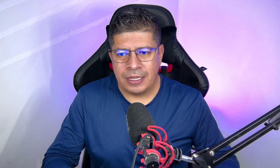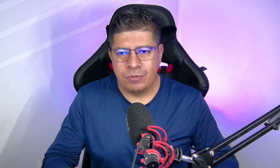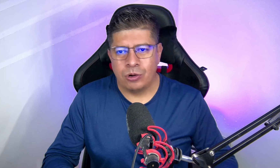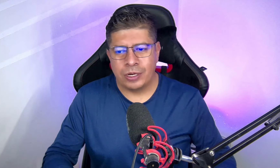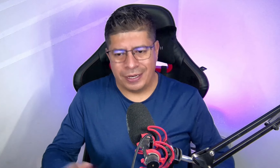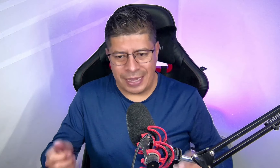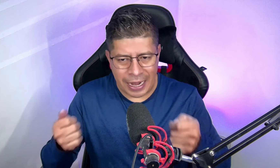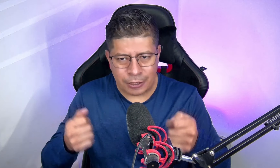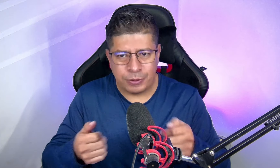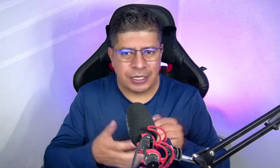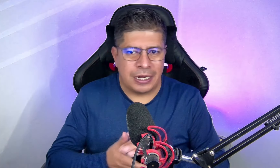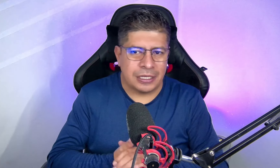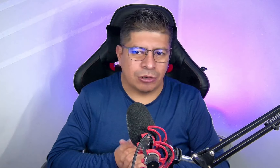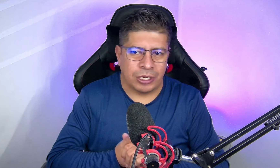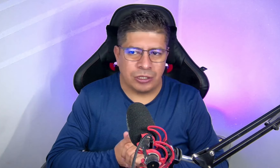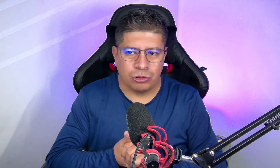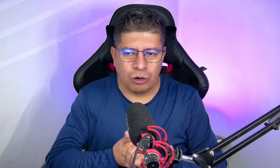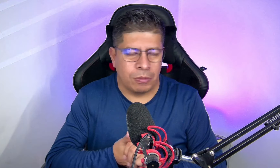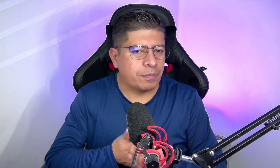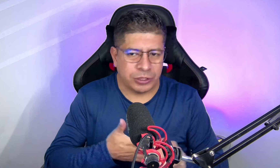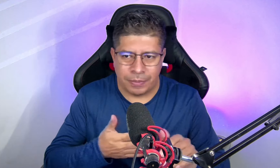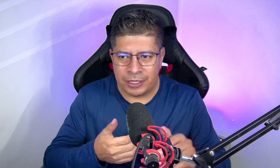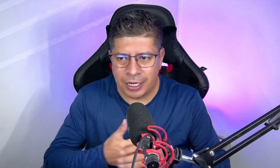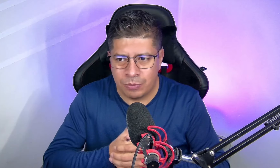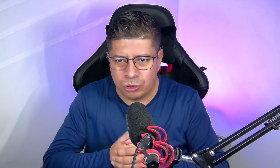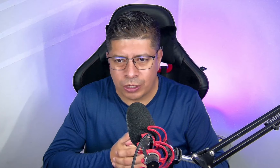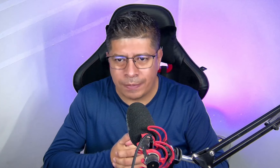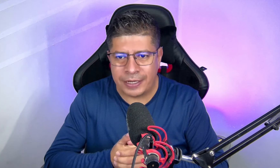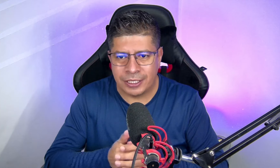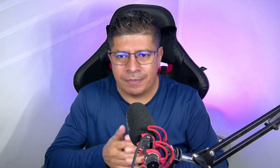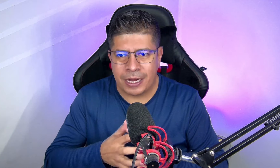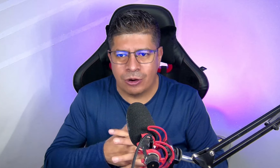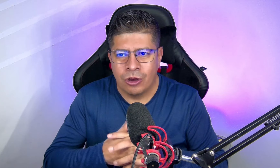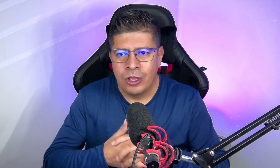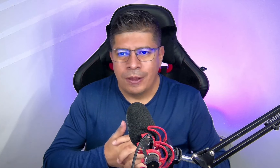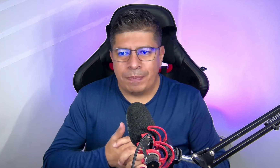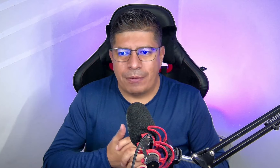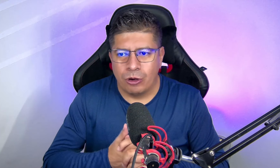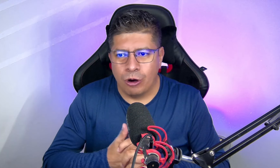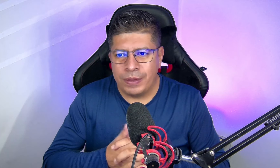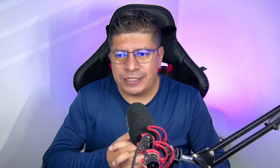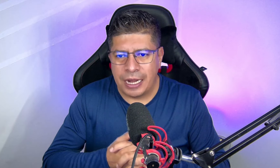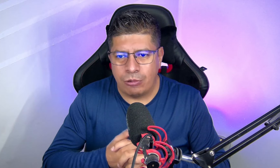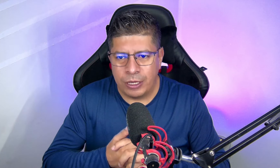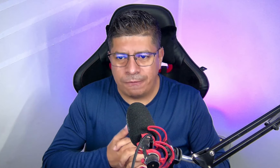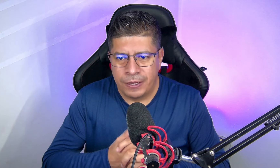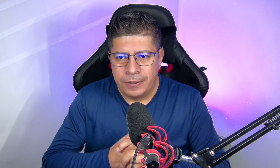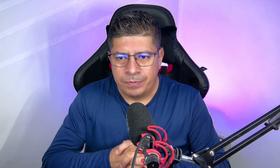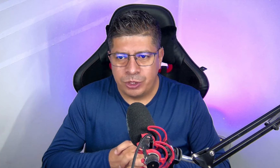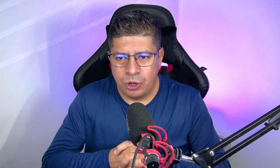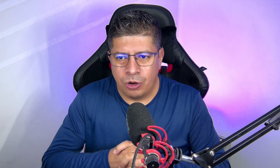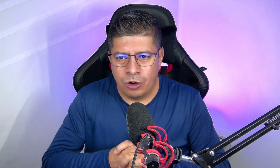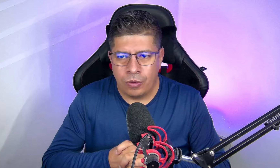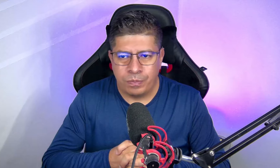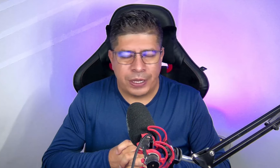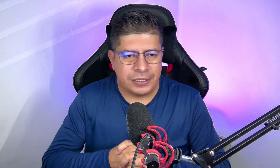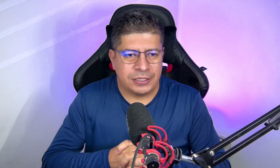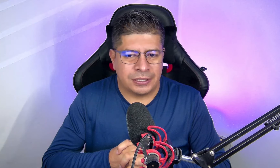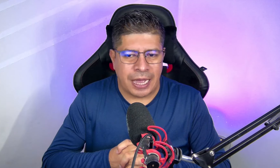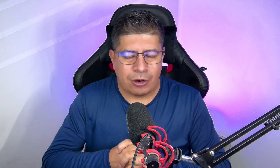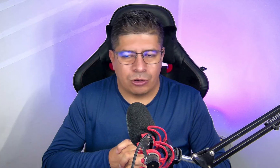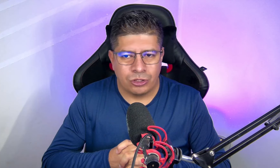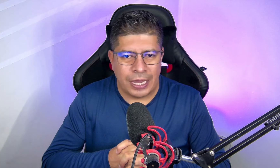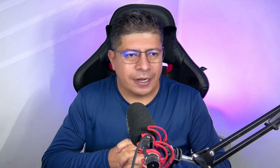también involucrar ya a las fiscalías Aunque es Autónoma Pues también tiene mucho que ver sin embargo Pablo Gómez de la uif dio